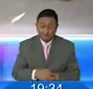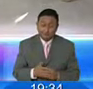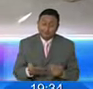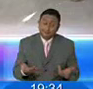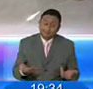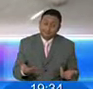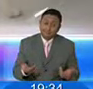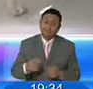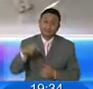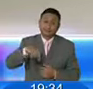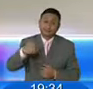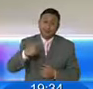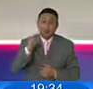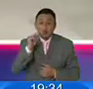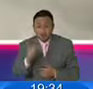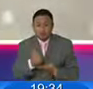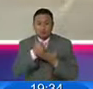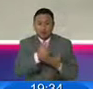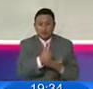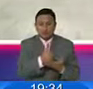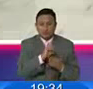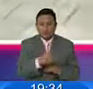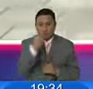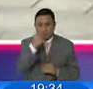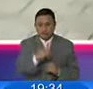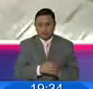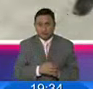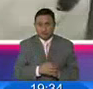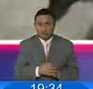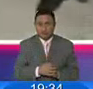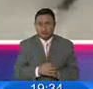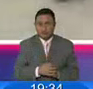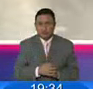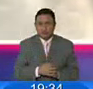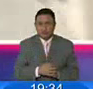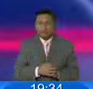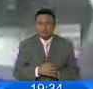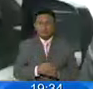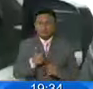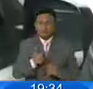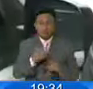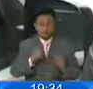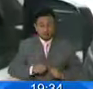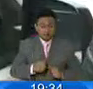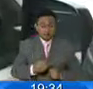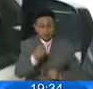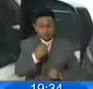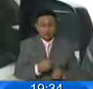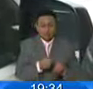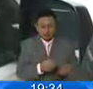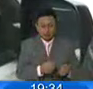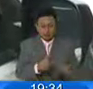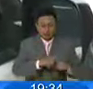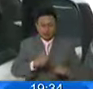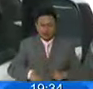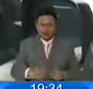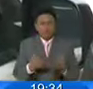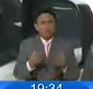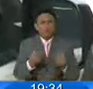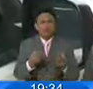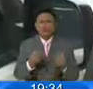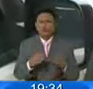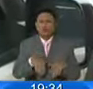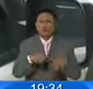Realmente nosotros hemos ayudado en la parte de lo que es comida cuando se ha podido, pero en realidad hay bastante